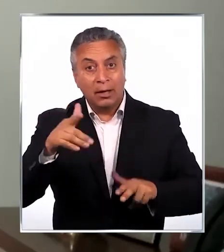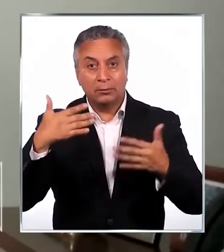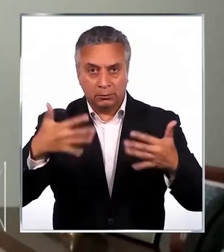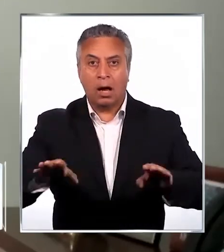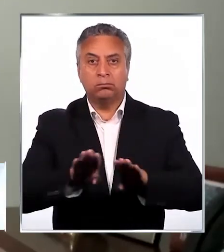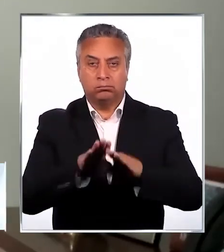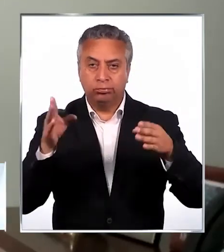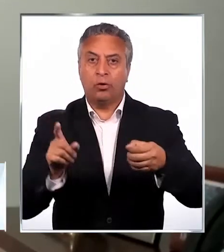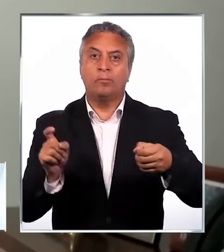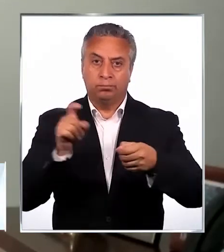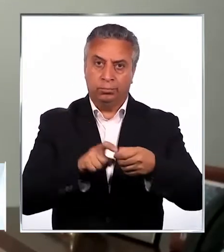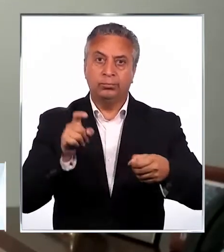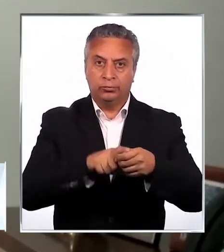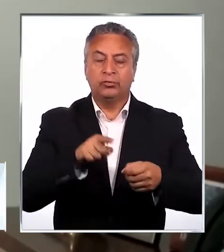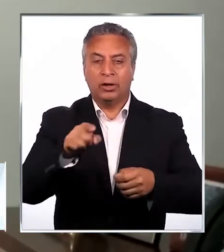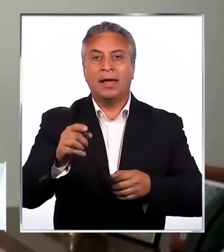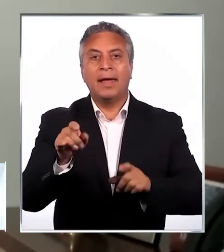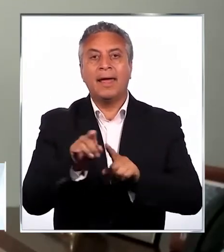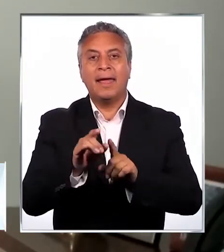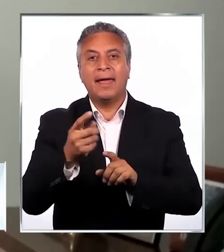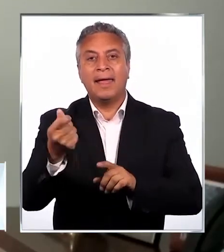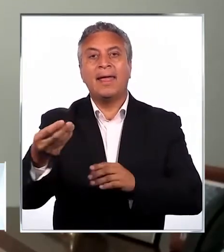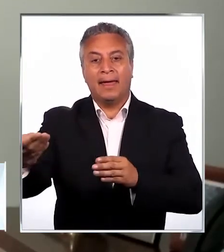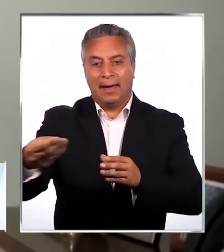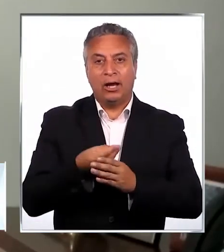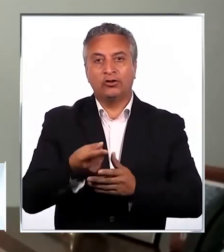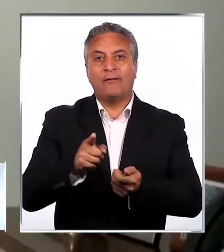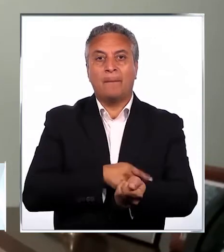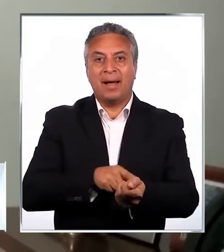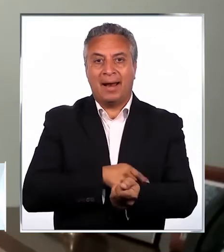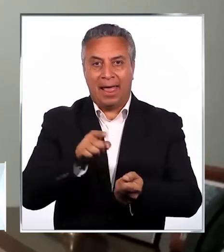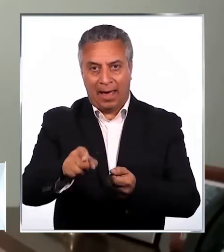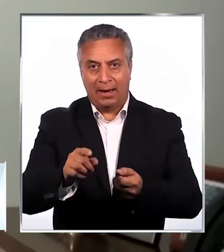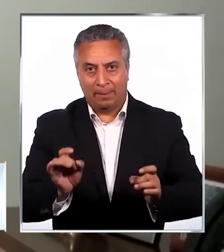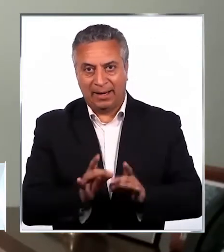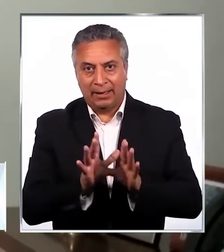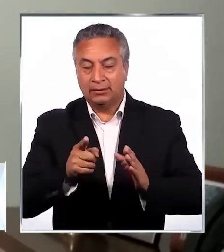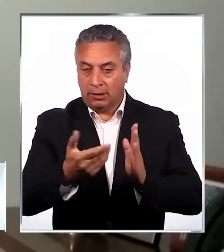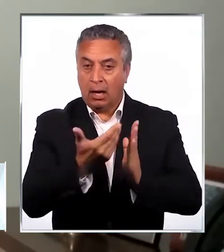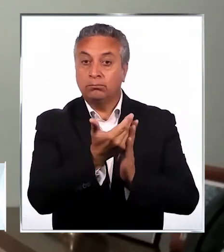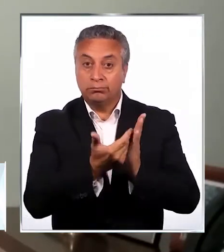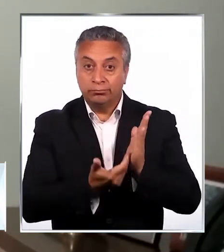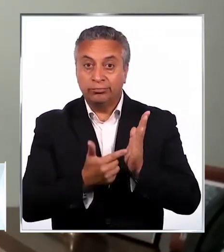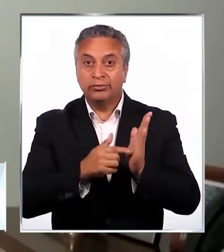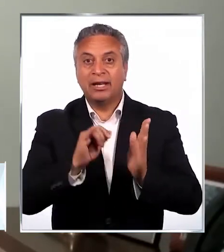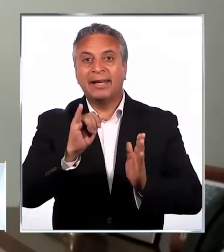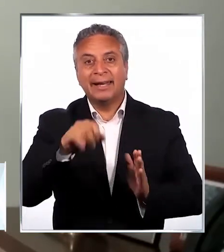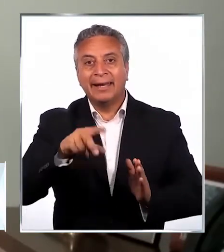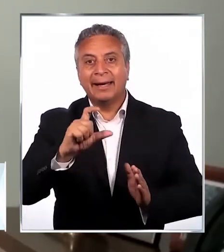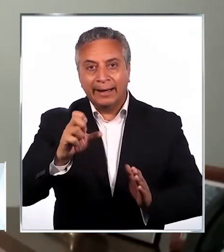tenemos abiertas nuestras postulaciones para el ingreso familiar de emergencia. ¿Dónde se postula? En la página